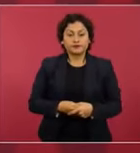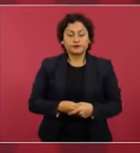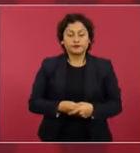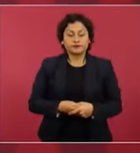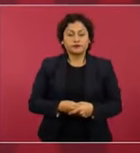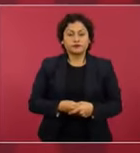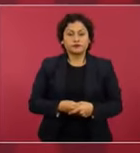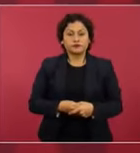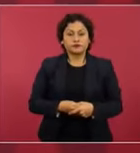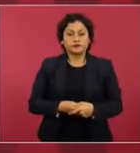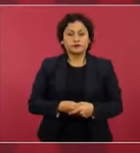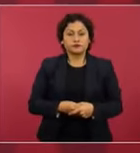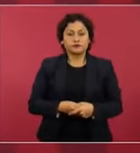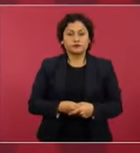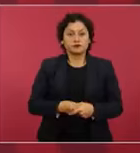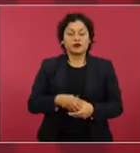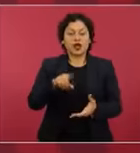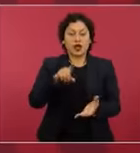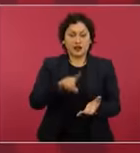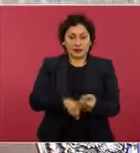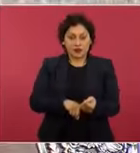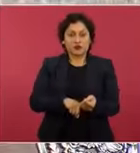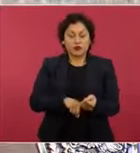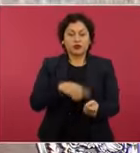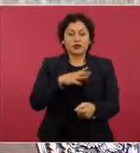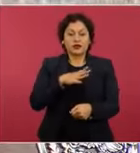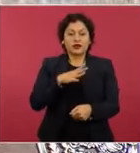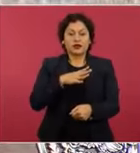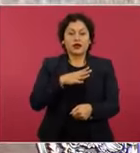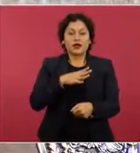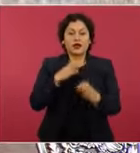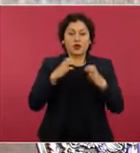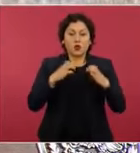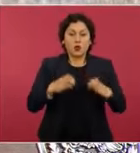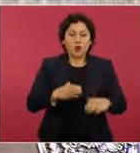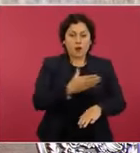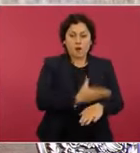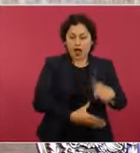partes de seres humanos, pero no